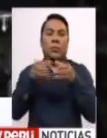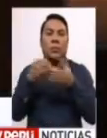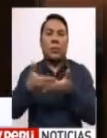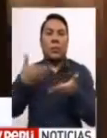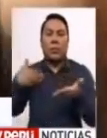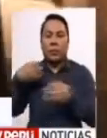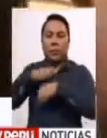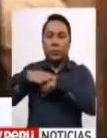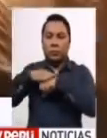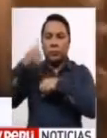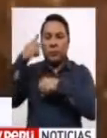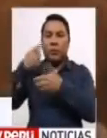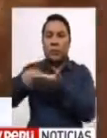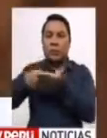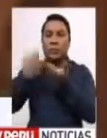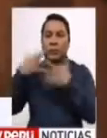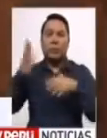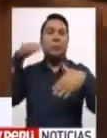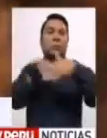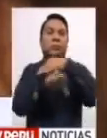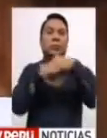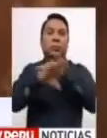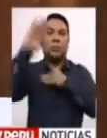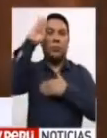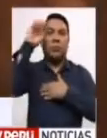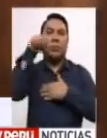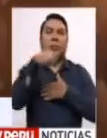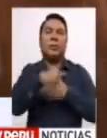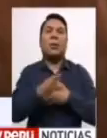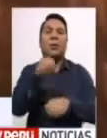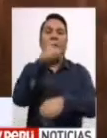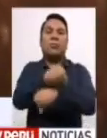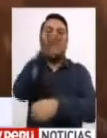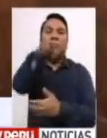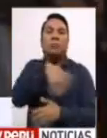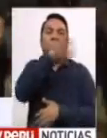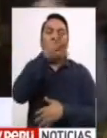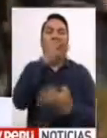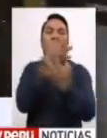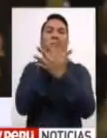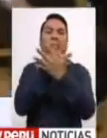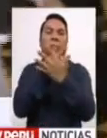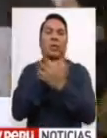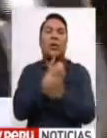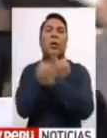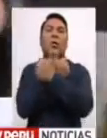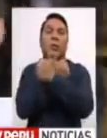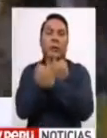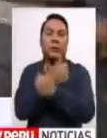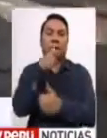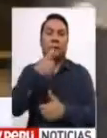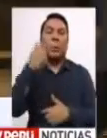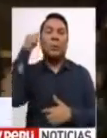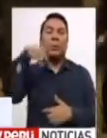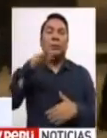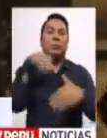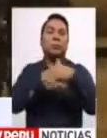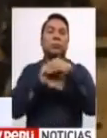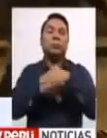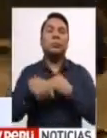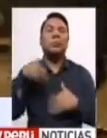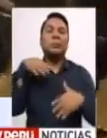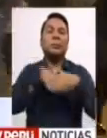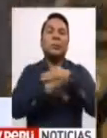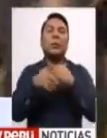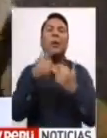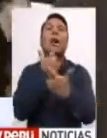sin reacción a los internos del pabellón de máxima seguridad del penal de Lurigancho. Aquí, cerca de 2.000 agentes y